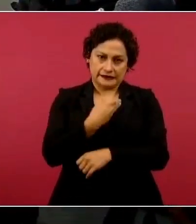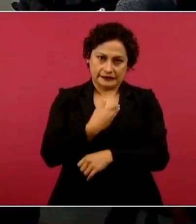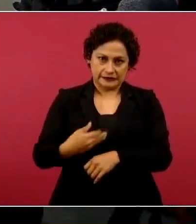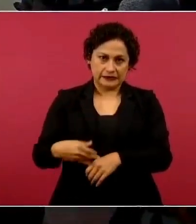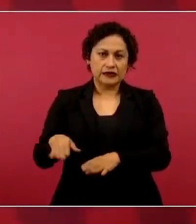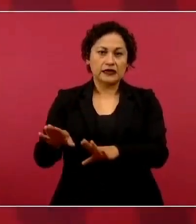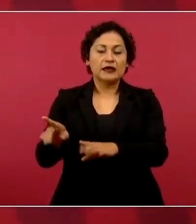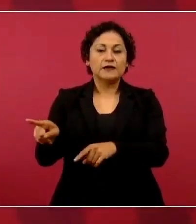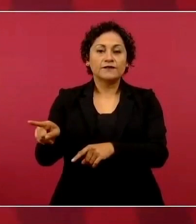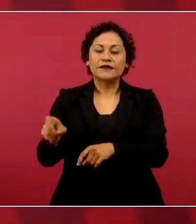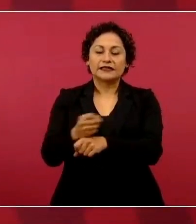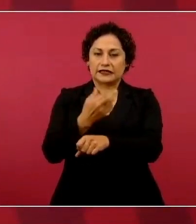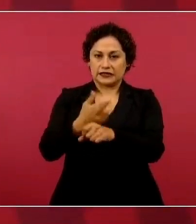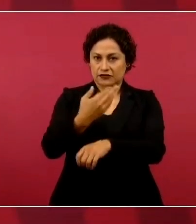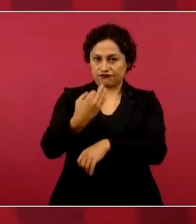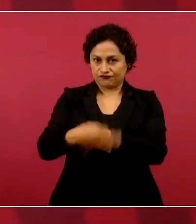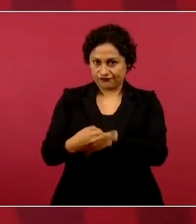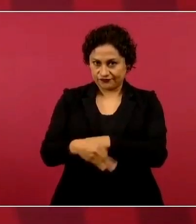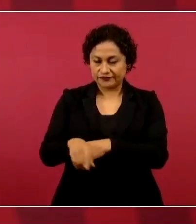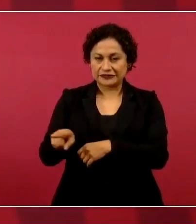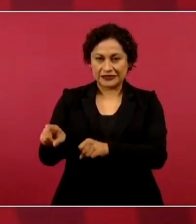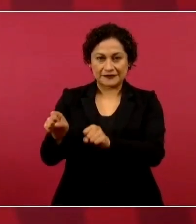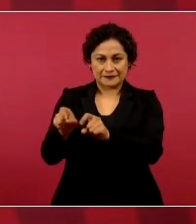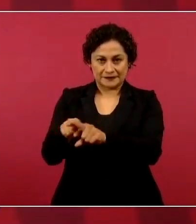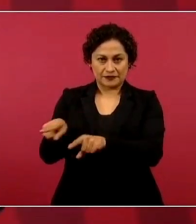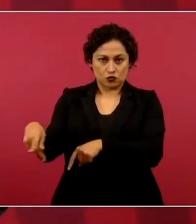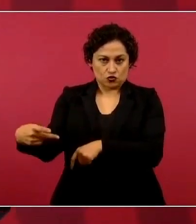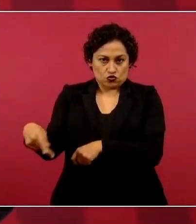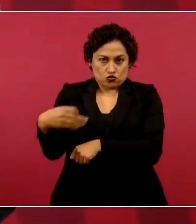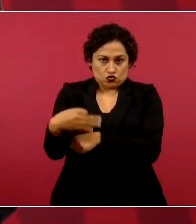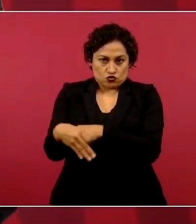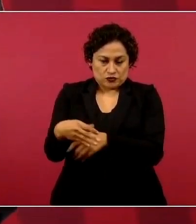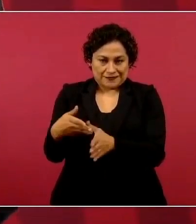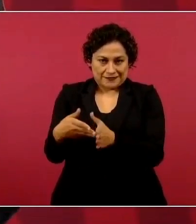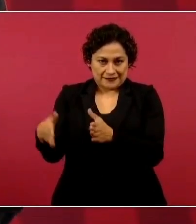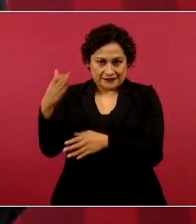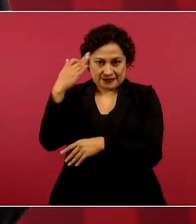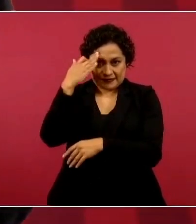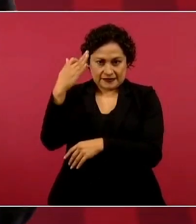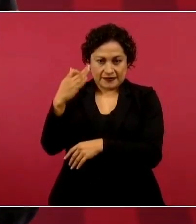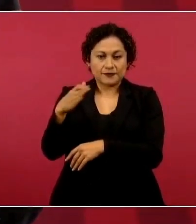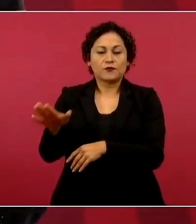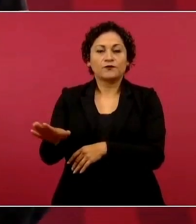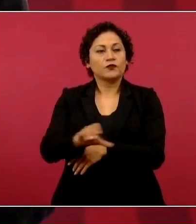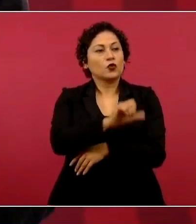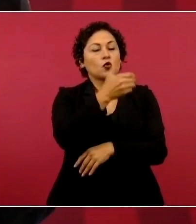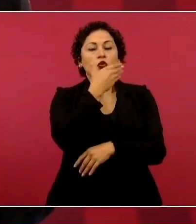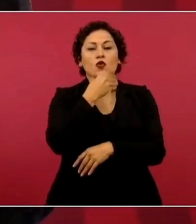Ahí, en el interinato, que es un interinato, dice Vasconcelos,